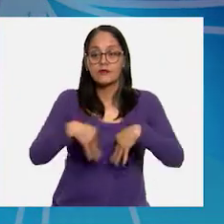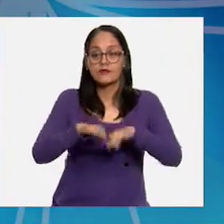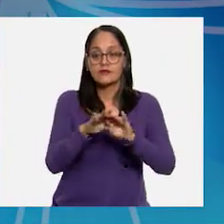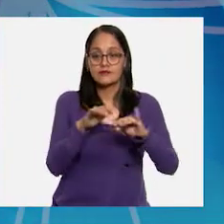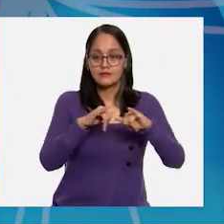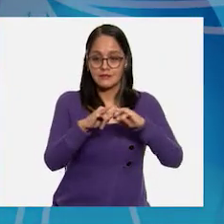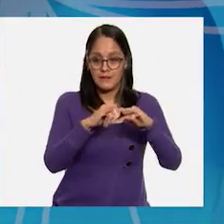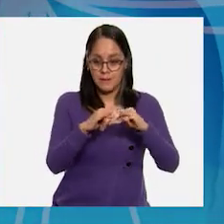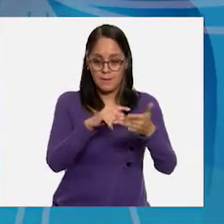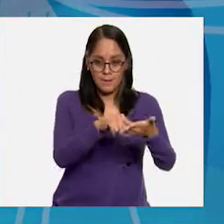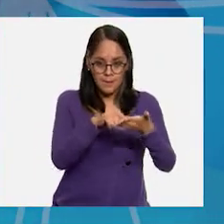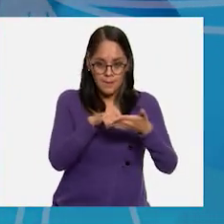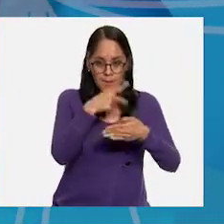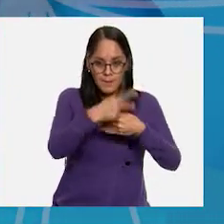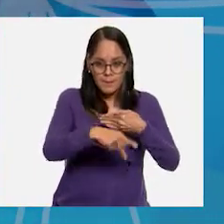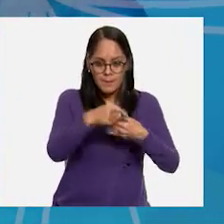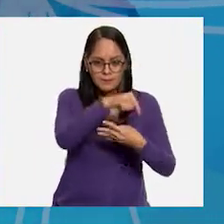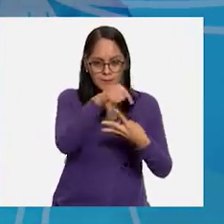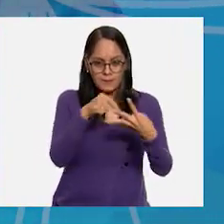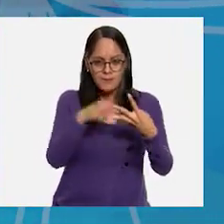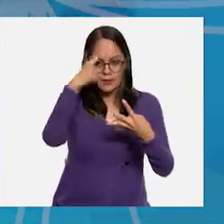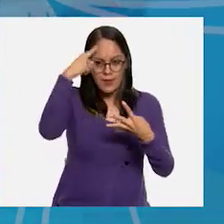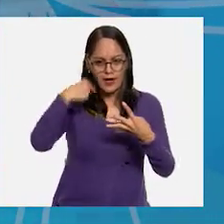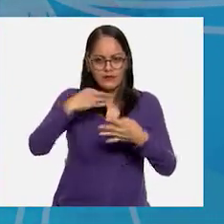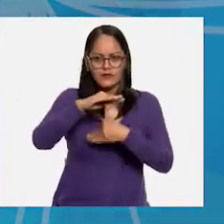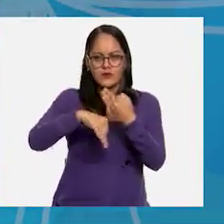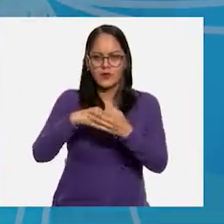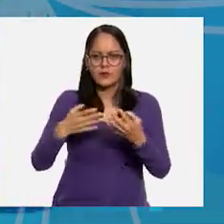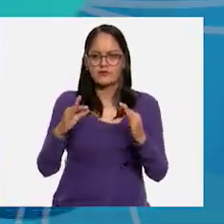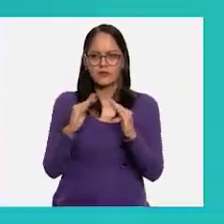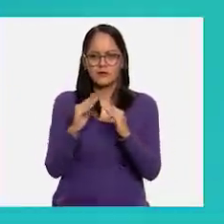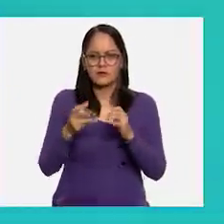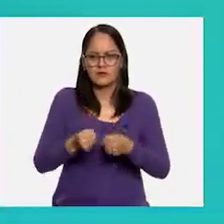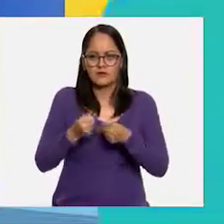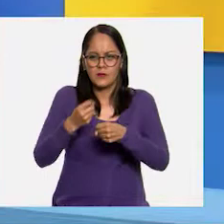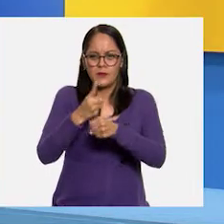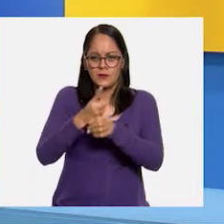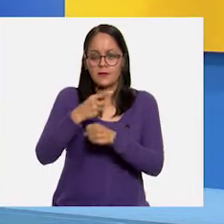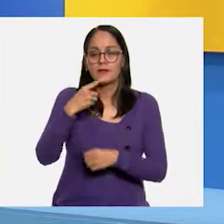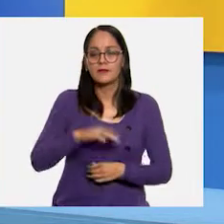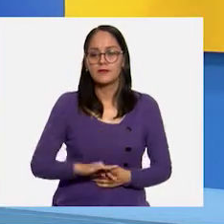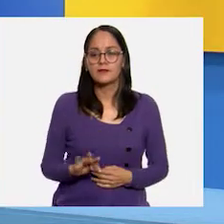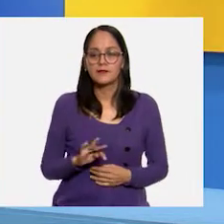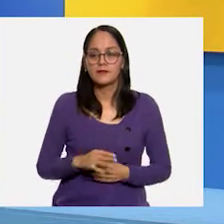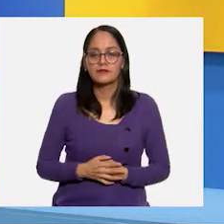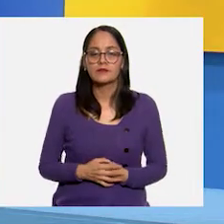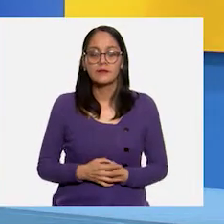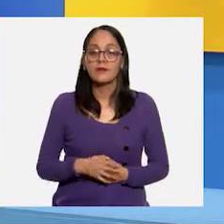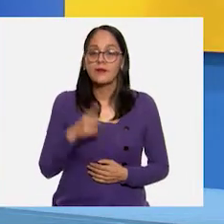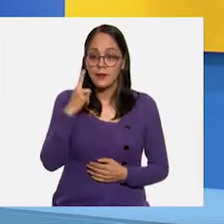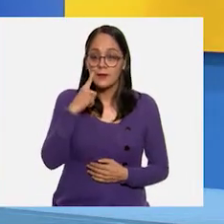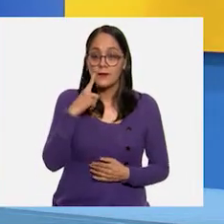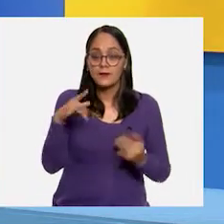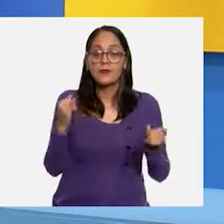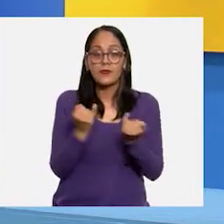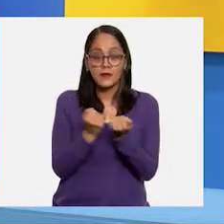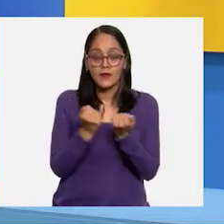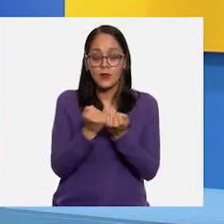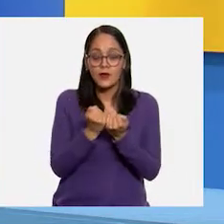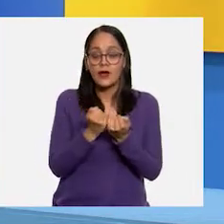inundación para ubicar las zonas seguras para la generación de desarrollos urbanos eficientes. Nos habló de las construcciones que se hacen en